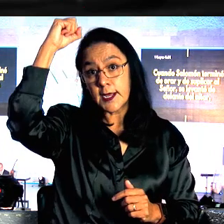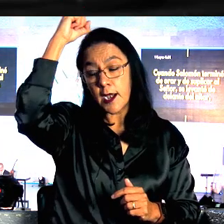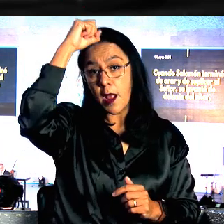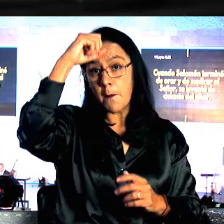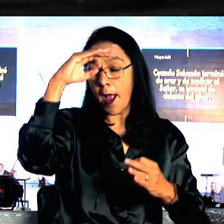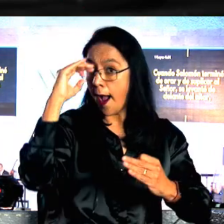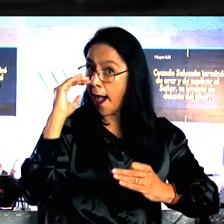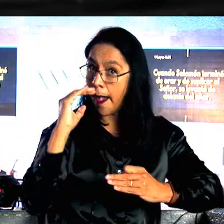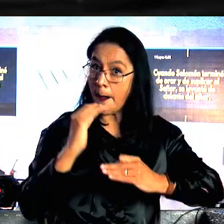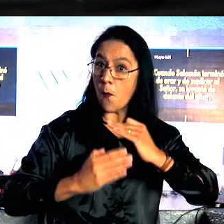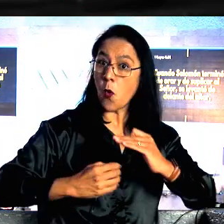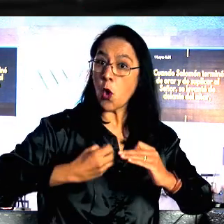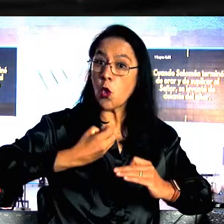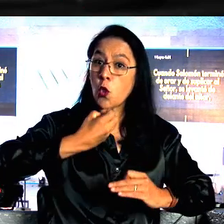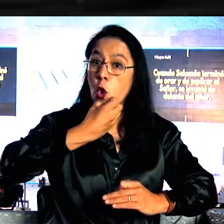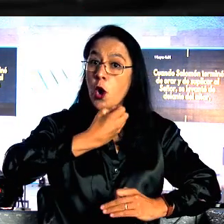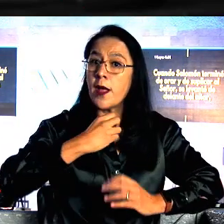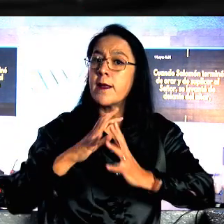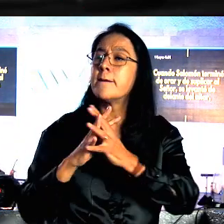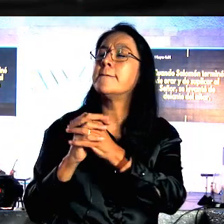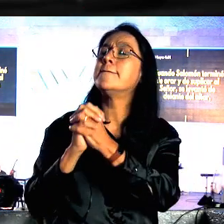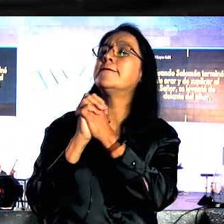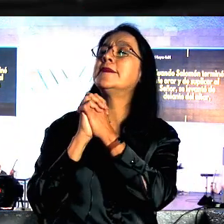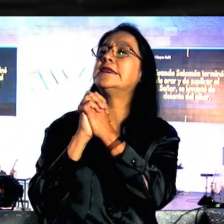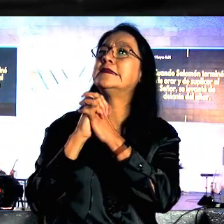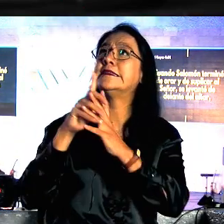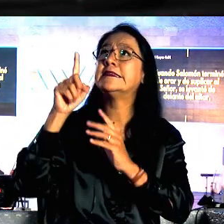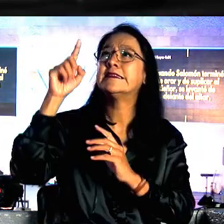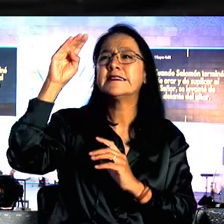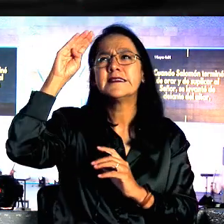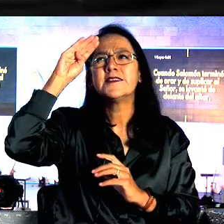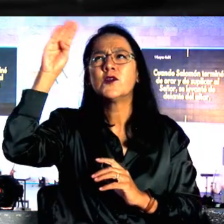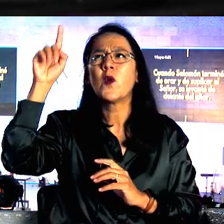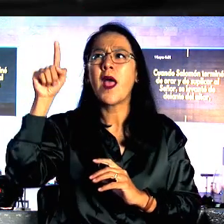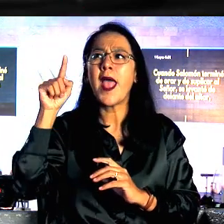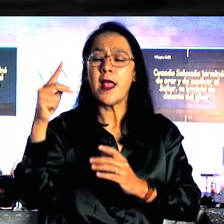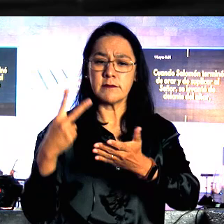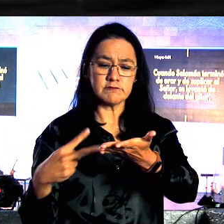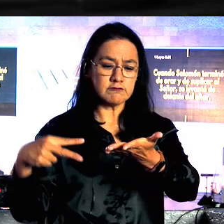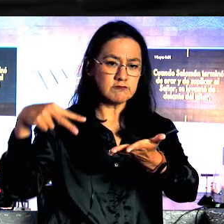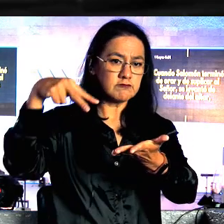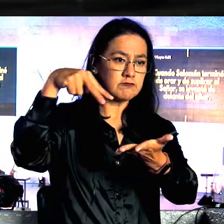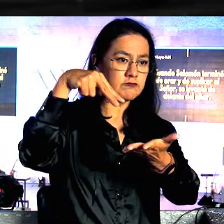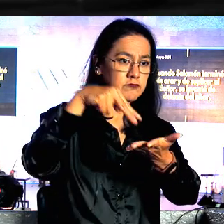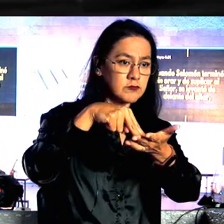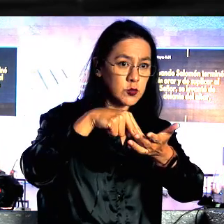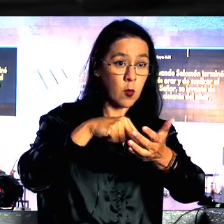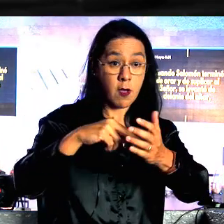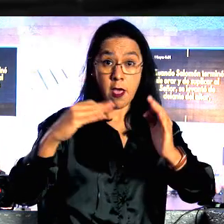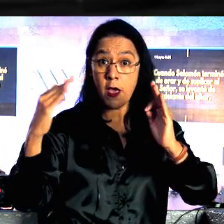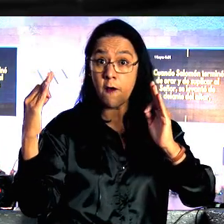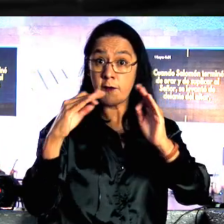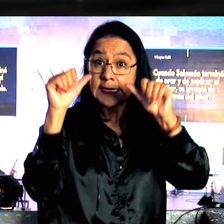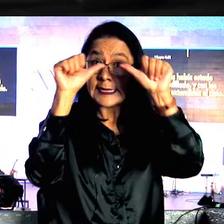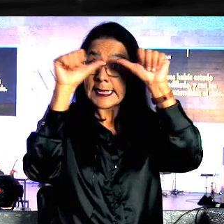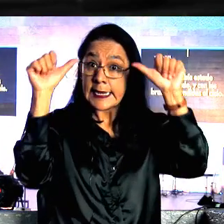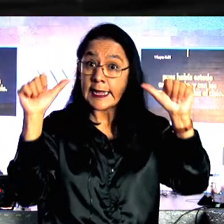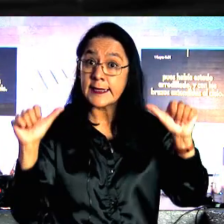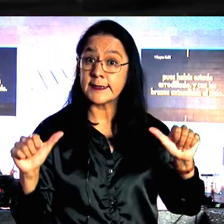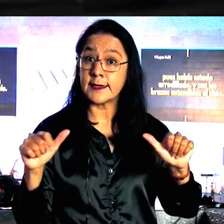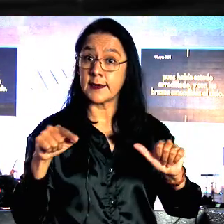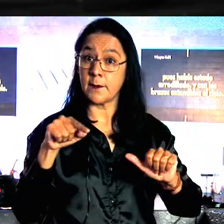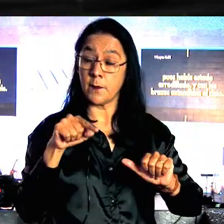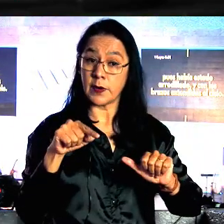terminó de orar y de suplicar al Señor, se levantó de delante del altar, pues había